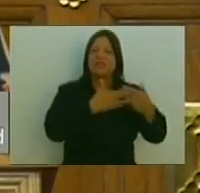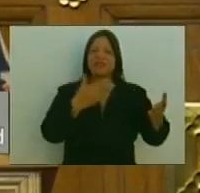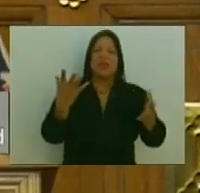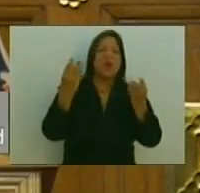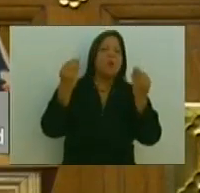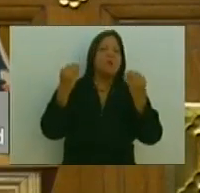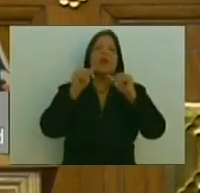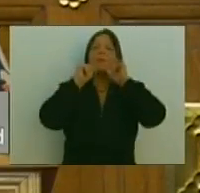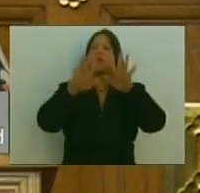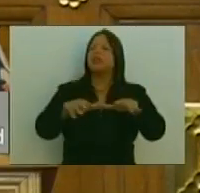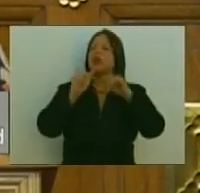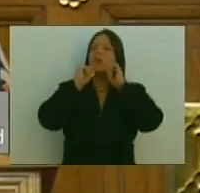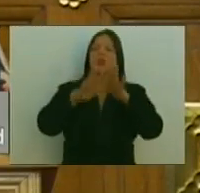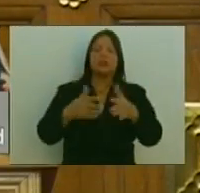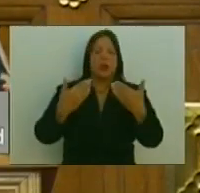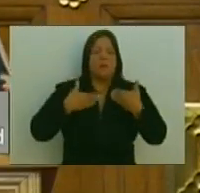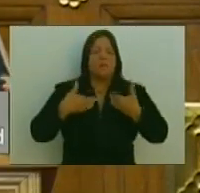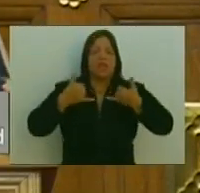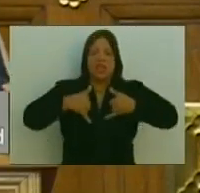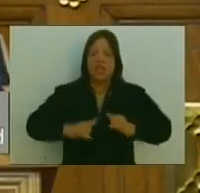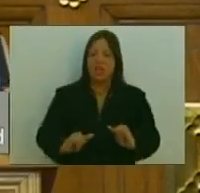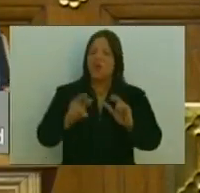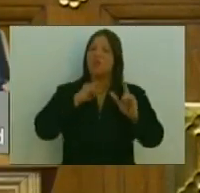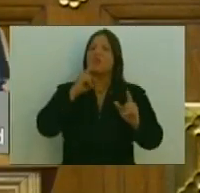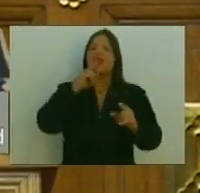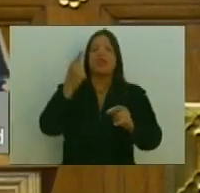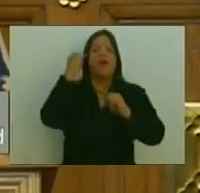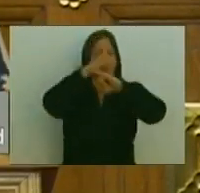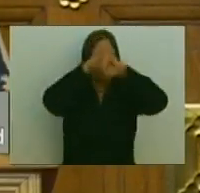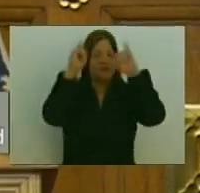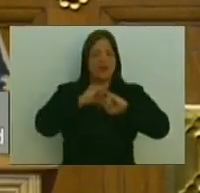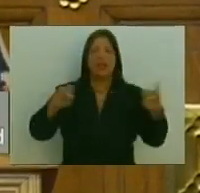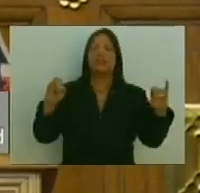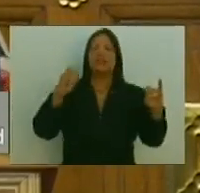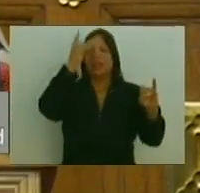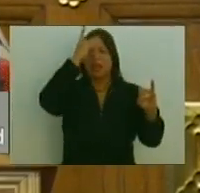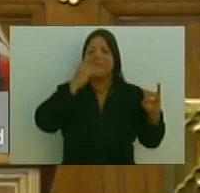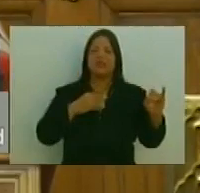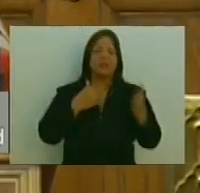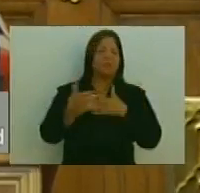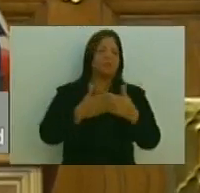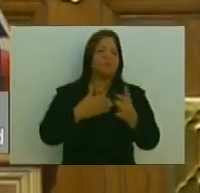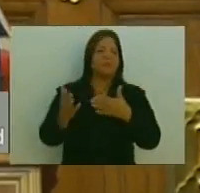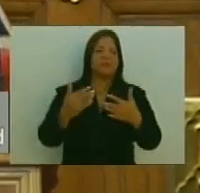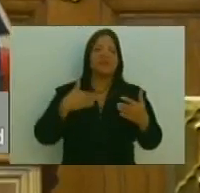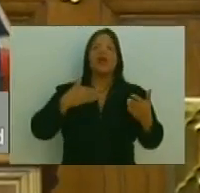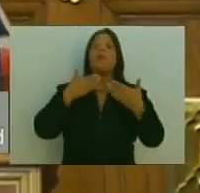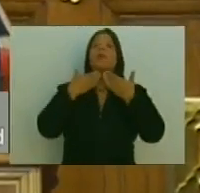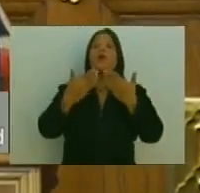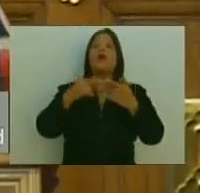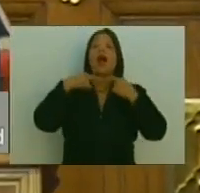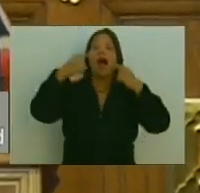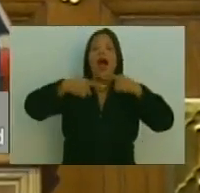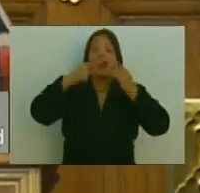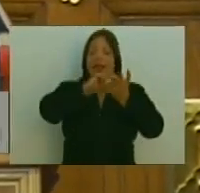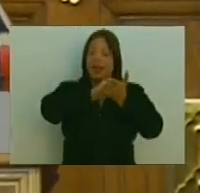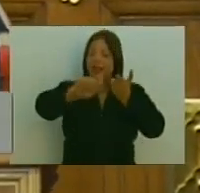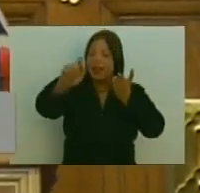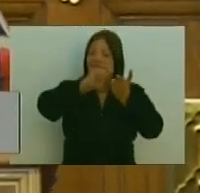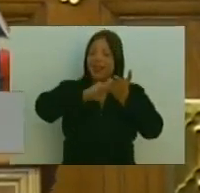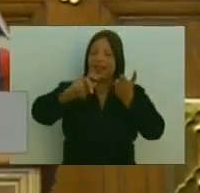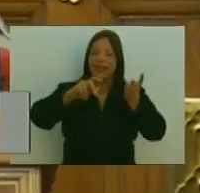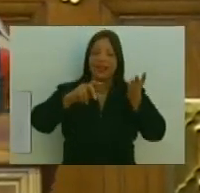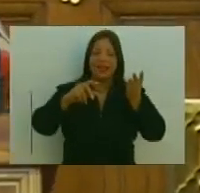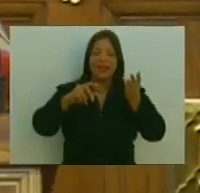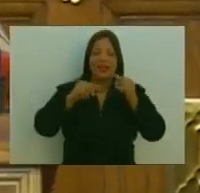demasiadas bendiciones por el otro para que nosotros podamos seguir siendo felices. Voy a proceder. No